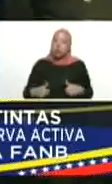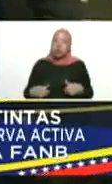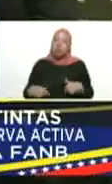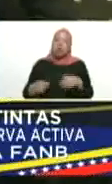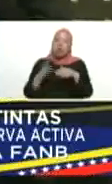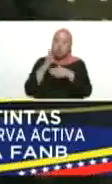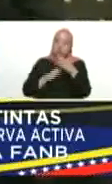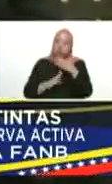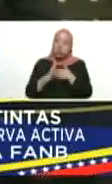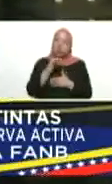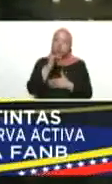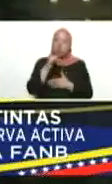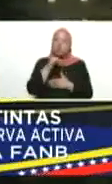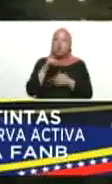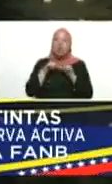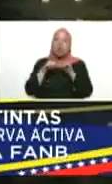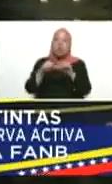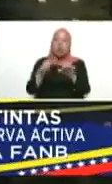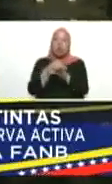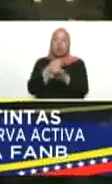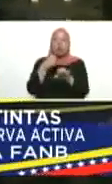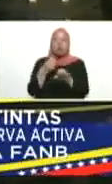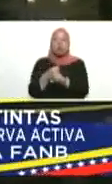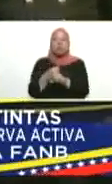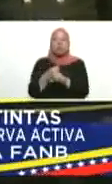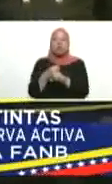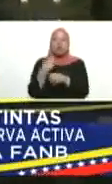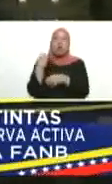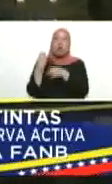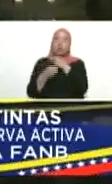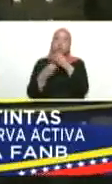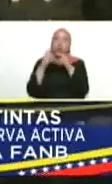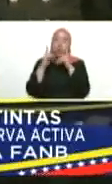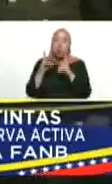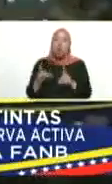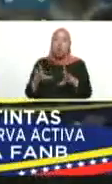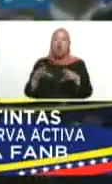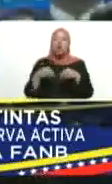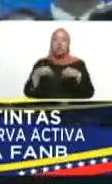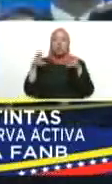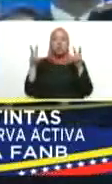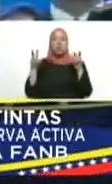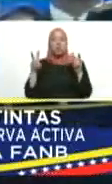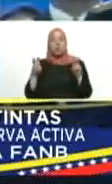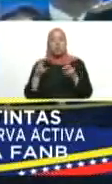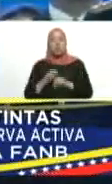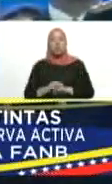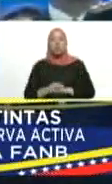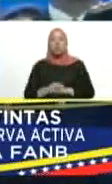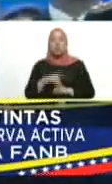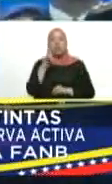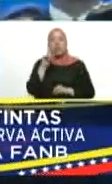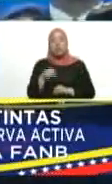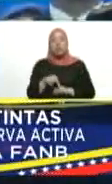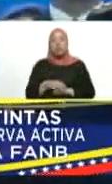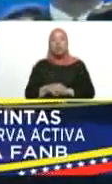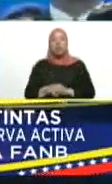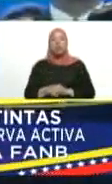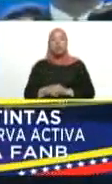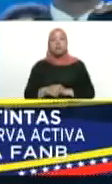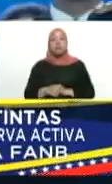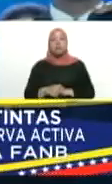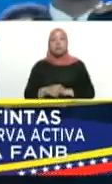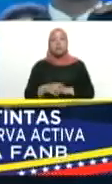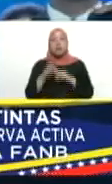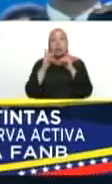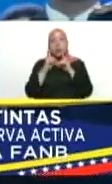lealtad a los que siguen al frente de sus comandos y a los que asumen nuevo comando. También he